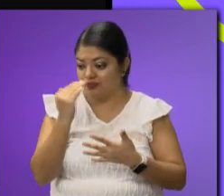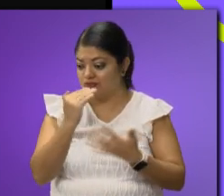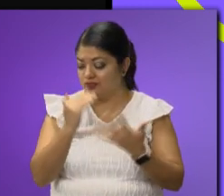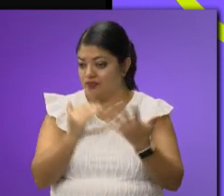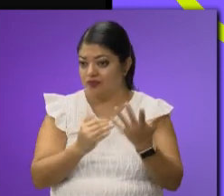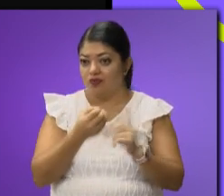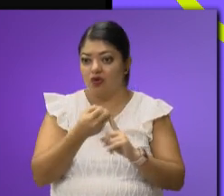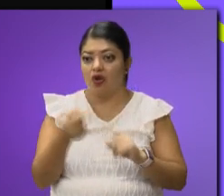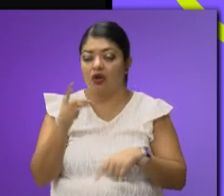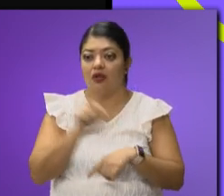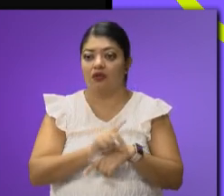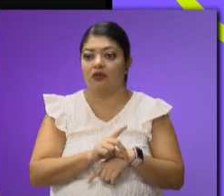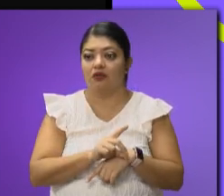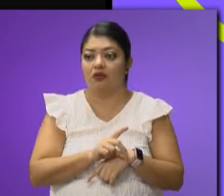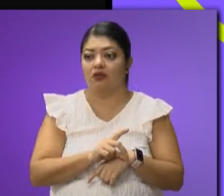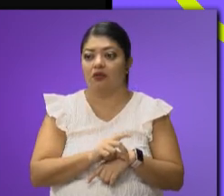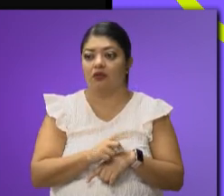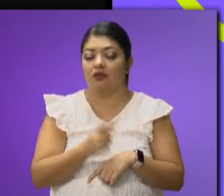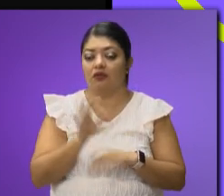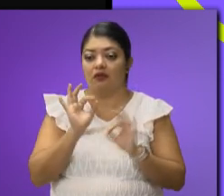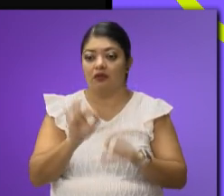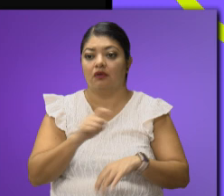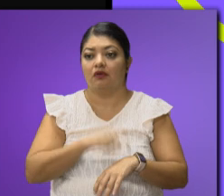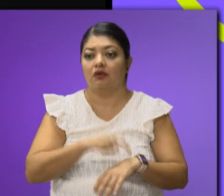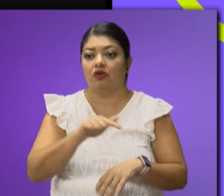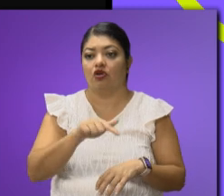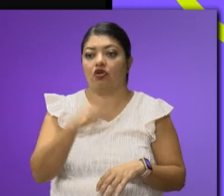del orden del día y siendo las